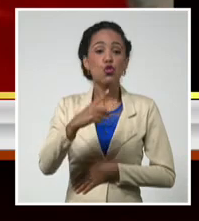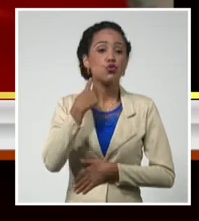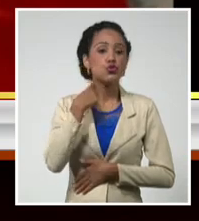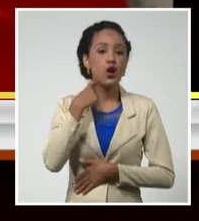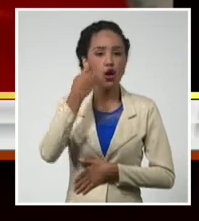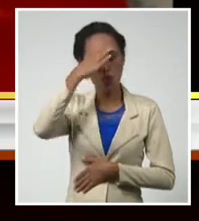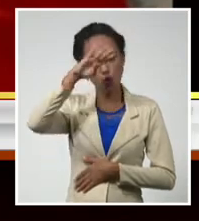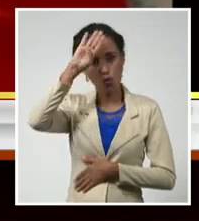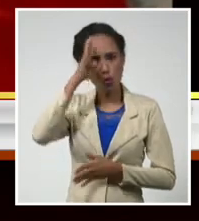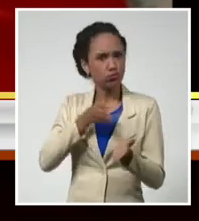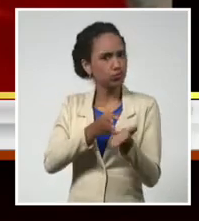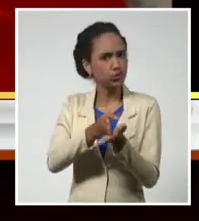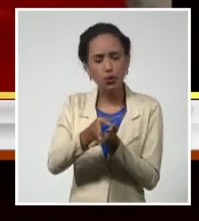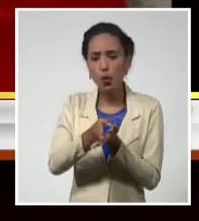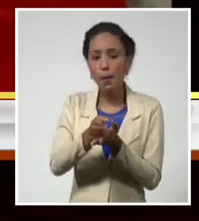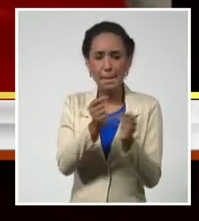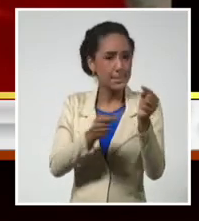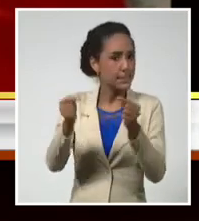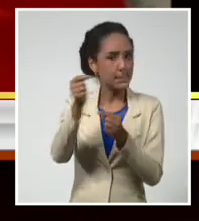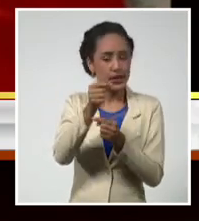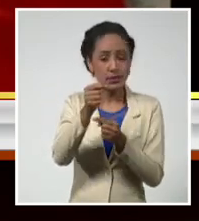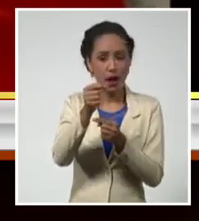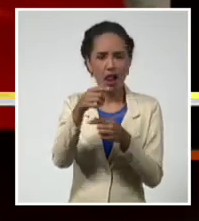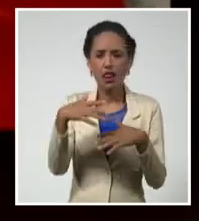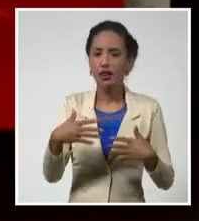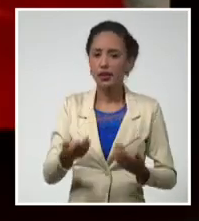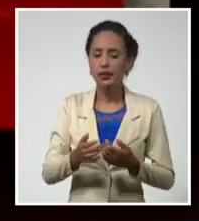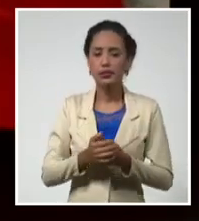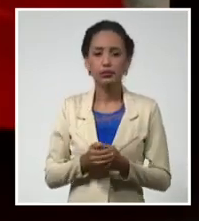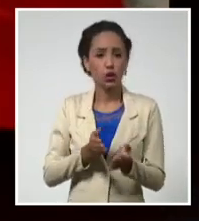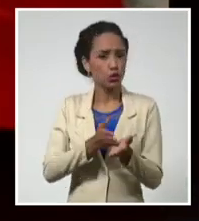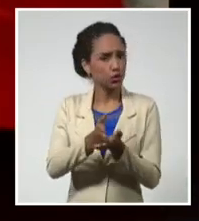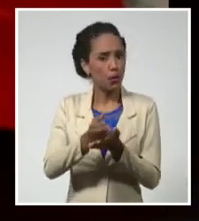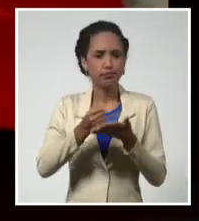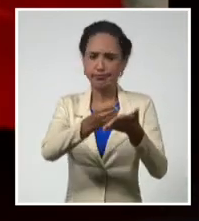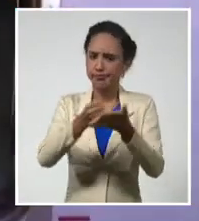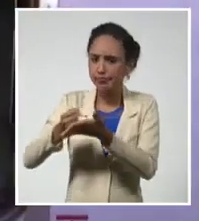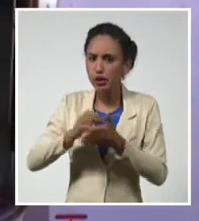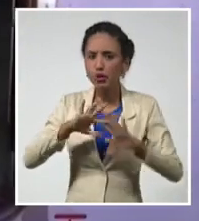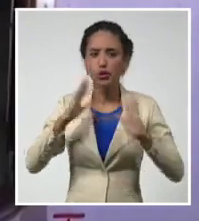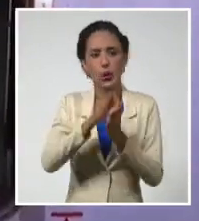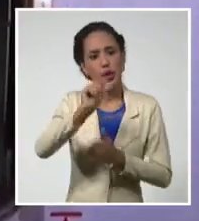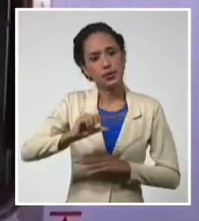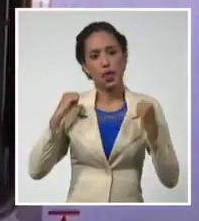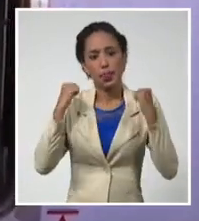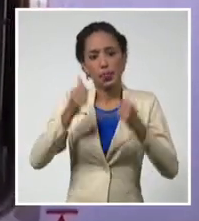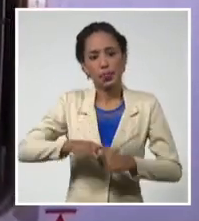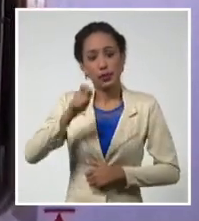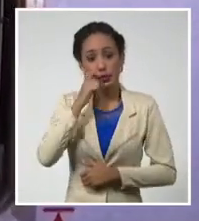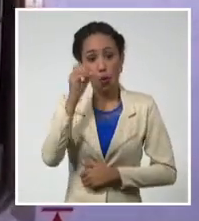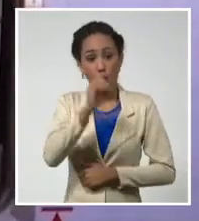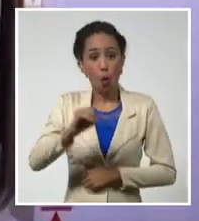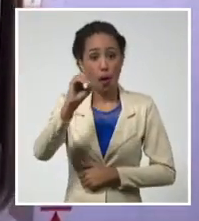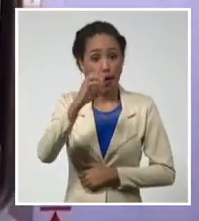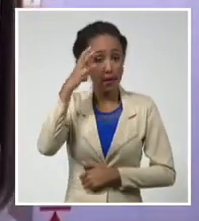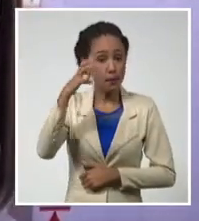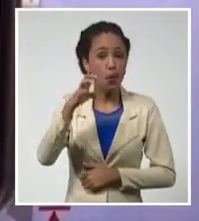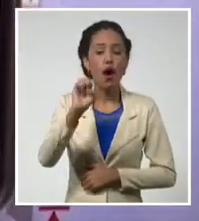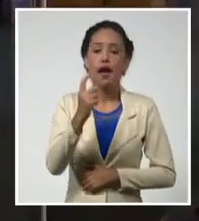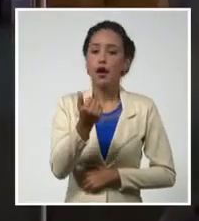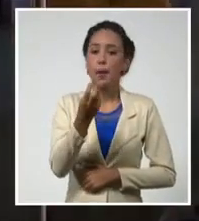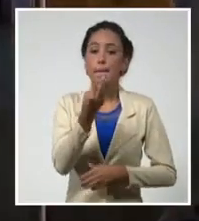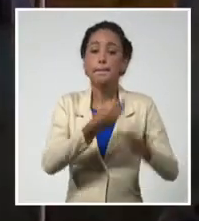siguió especialmente el principio inviolable de no dejar a nadie atrás. El director de Organismos Económicos Internacionales del Ministerio